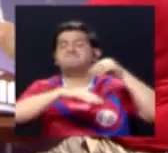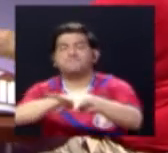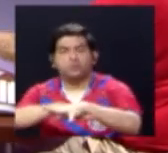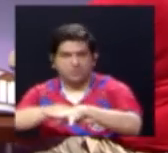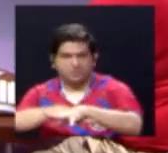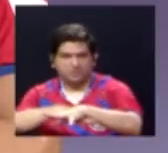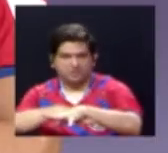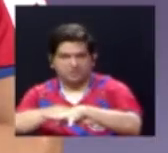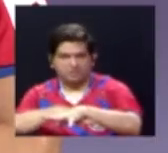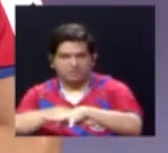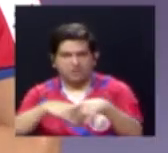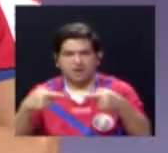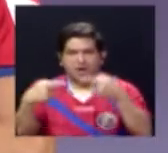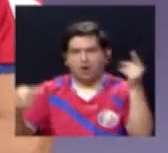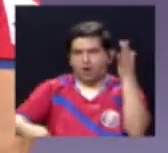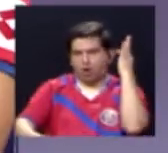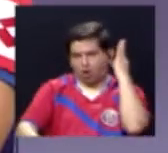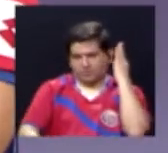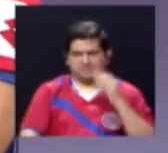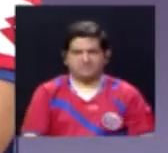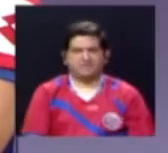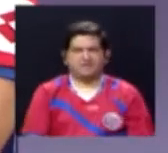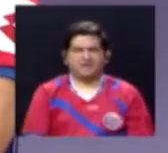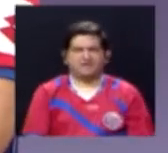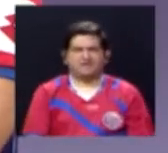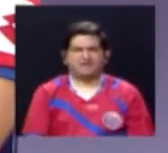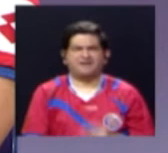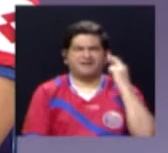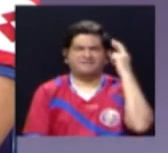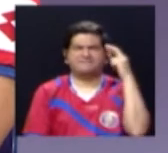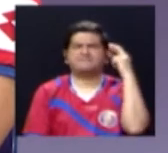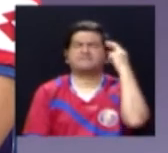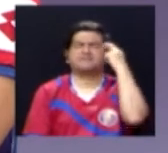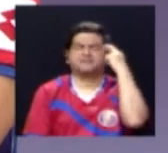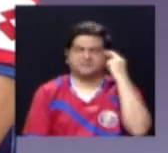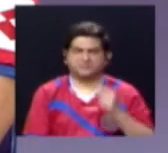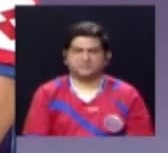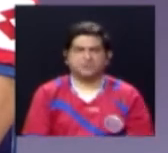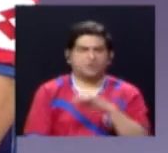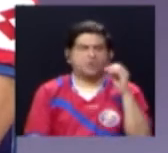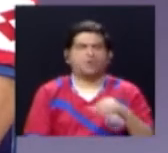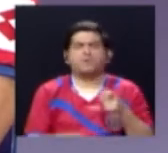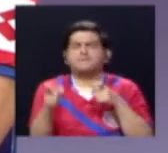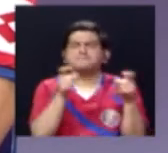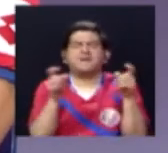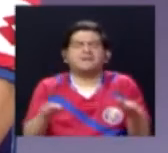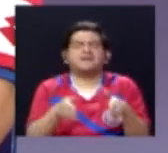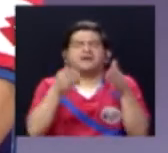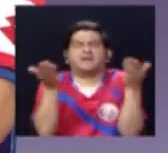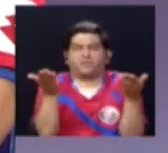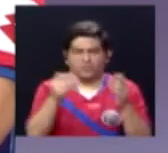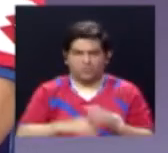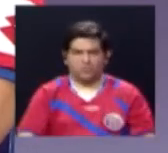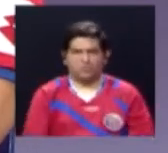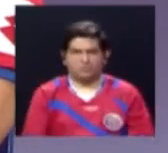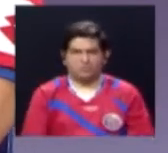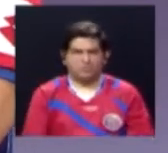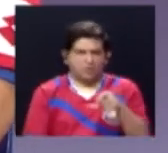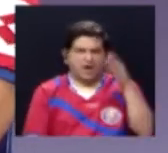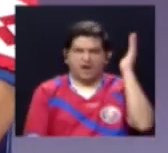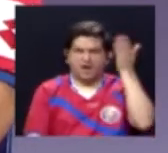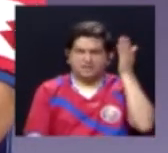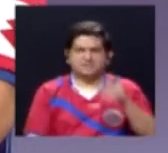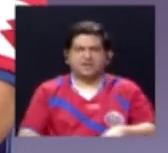a las mujeres como se hizo por qué razón o cómo se manejó precisamente que se hiciera esa